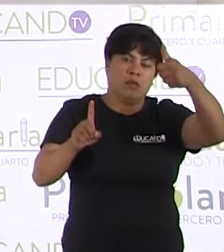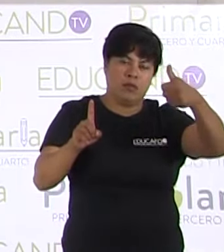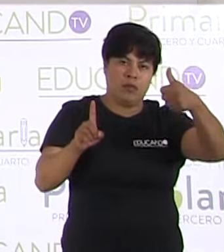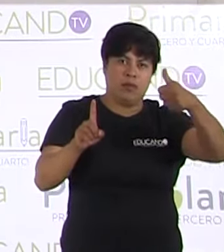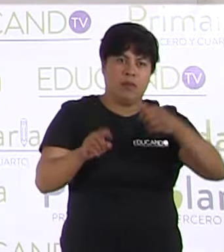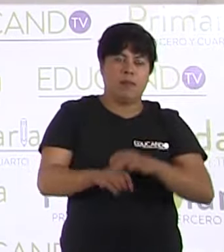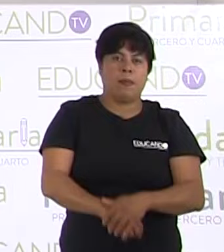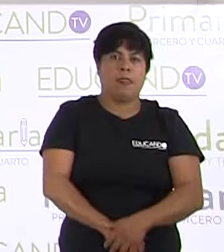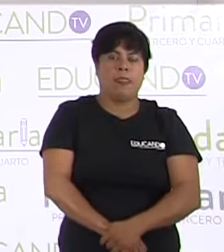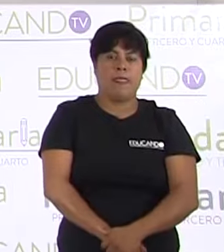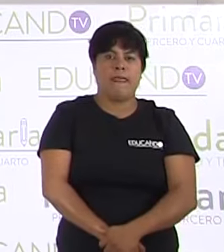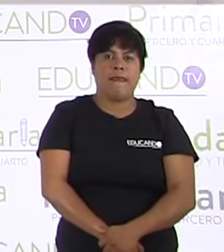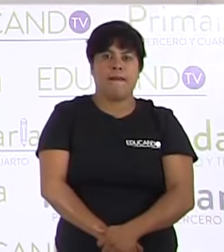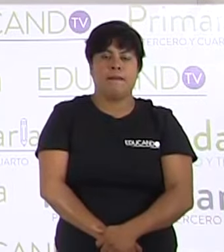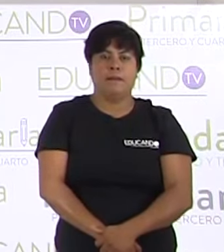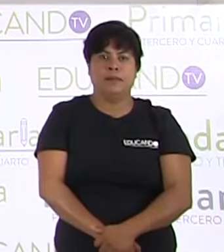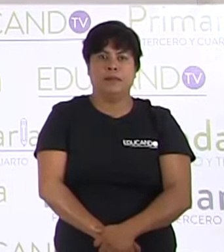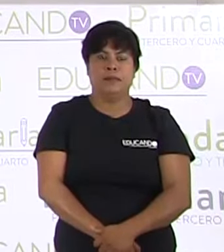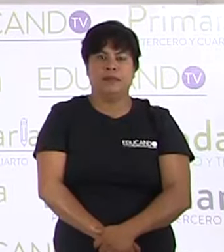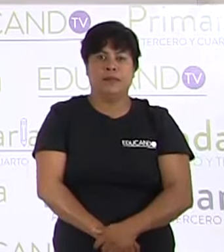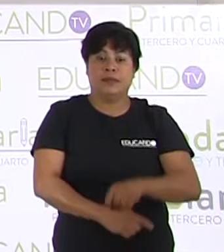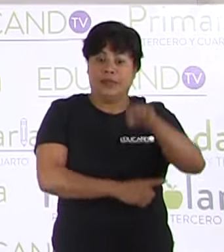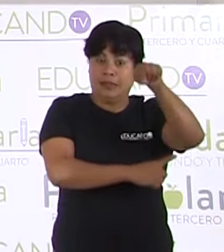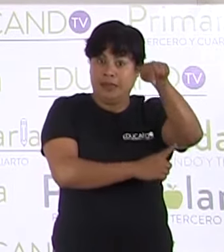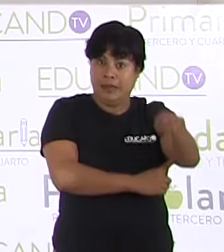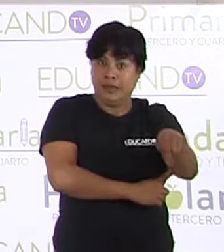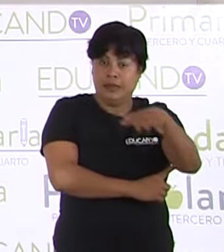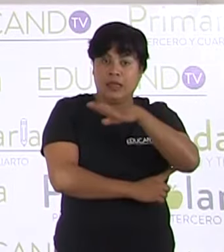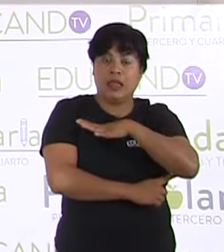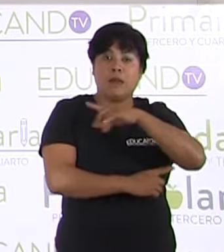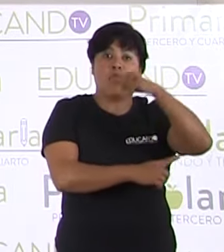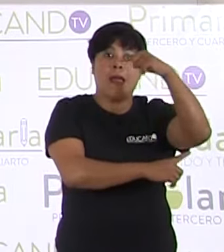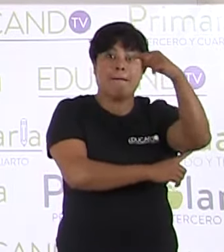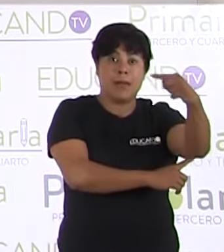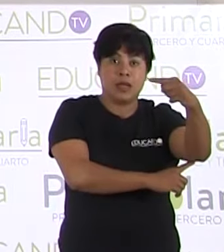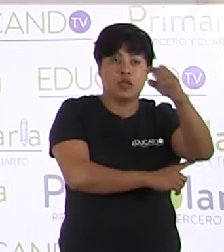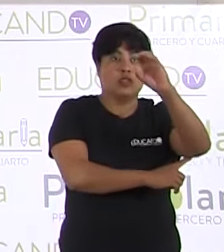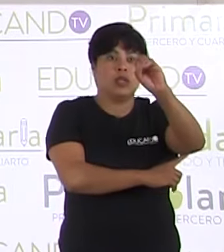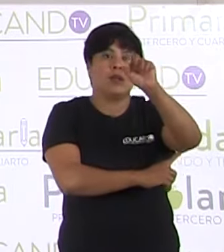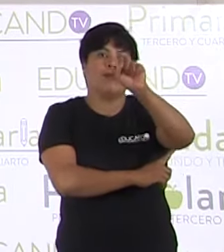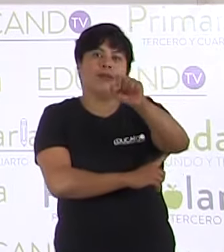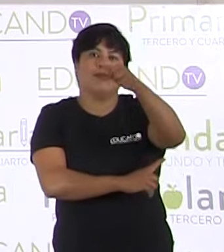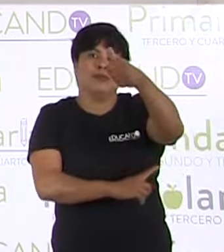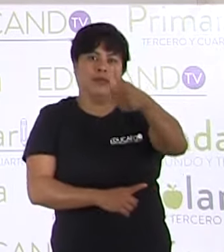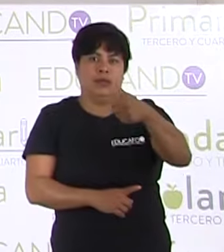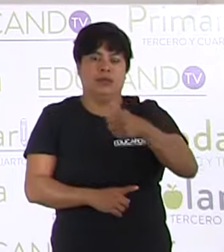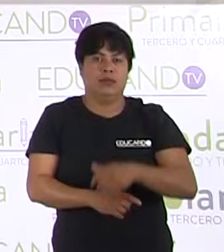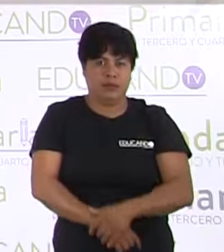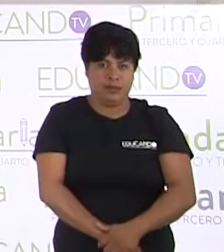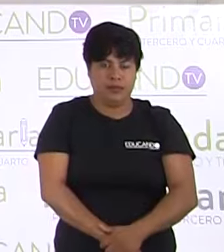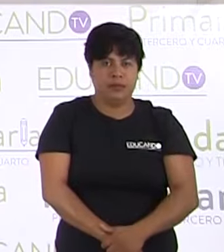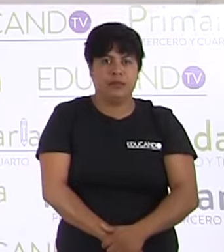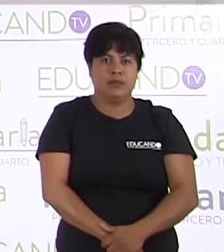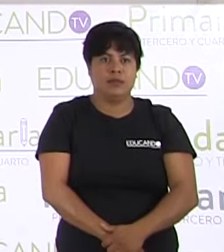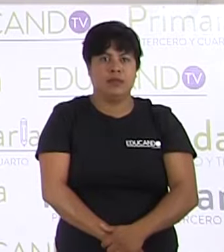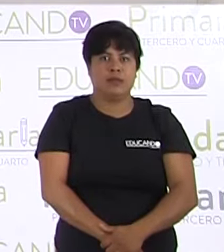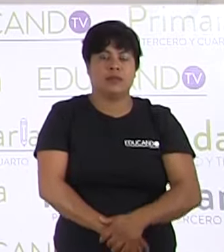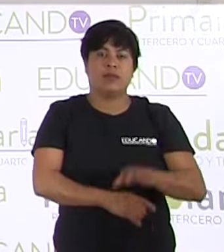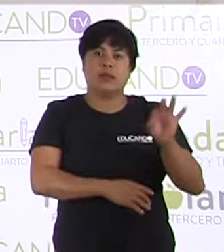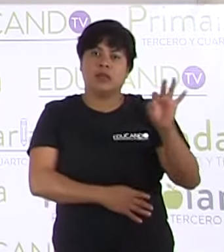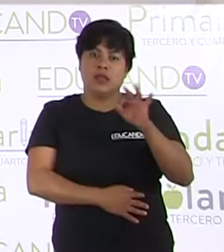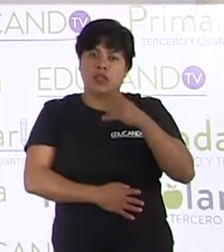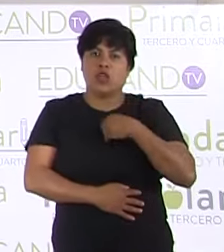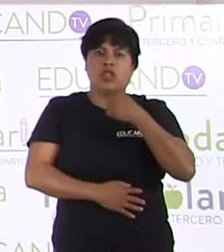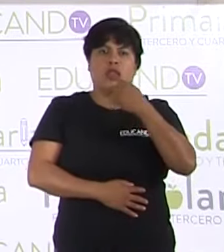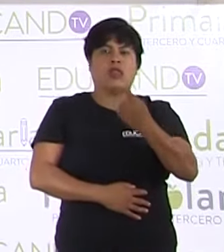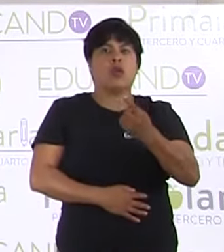y 0.6 aquí tenemos - 0.6 Sí si yo les digo